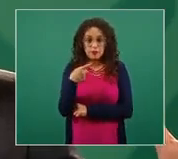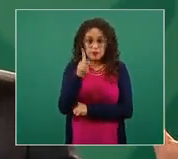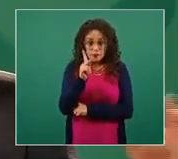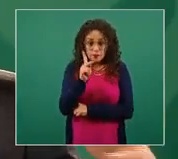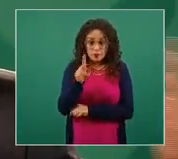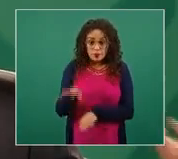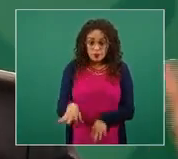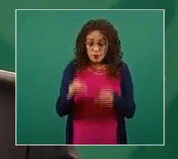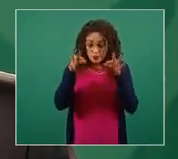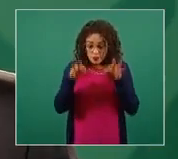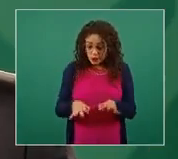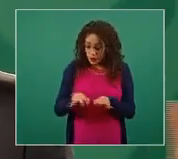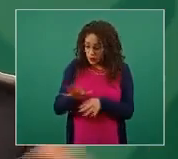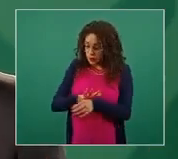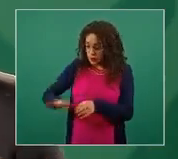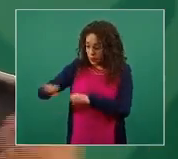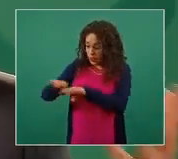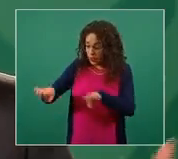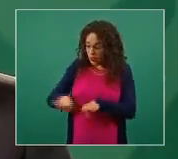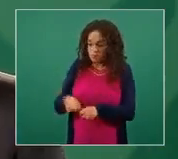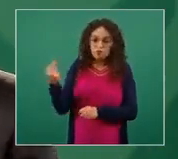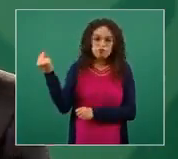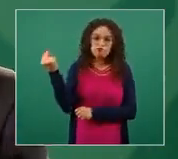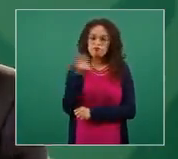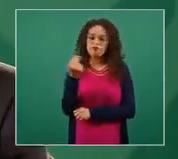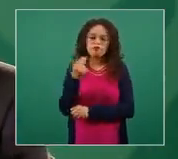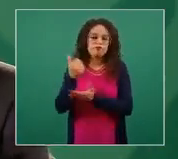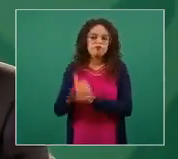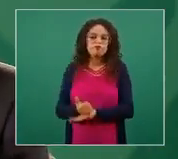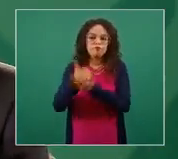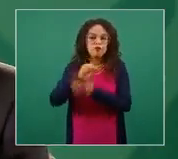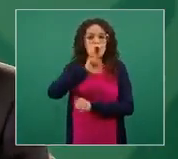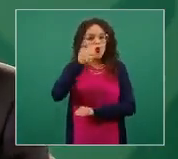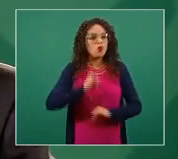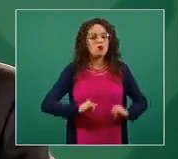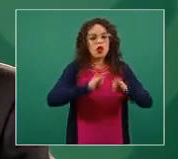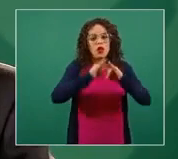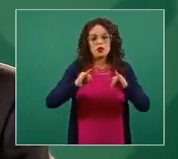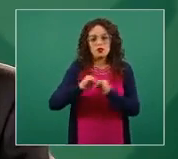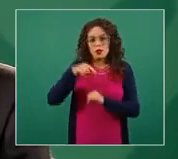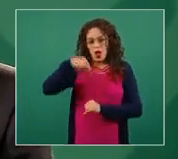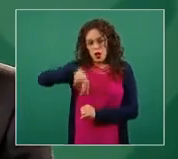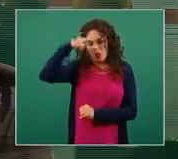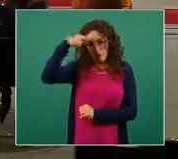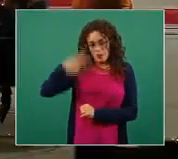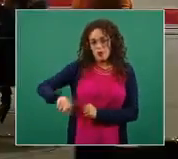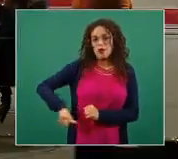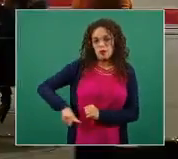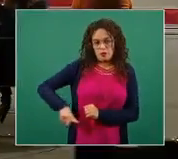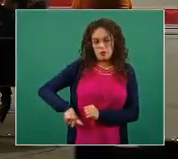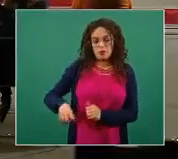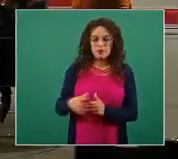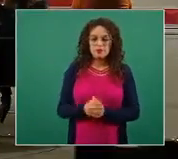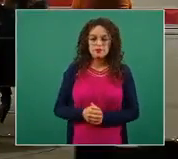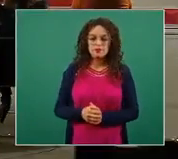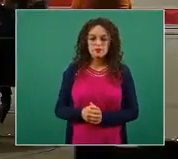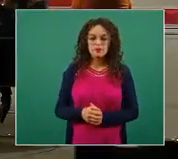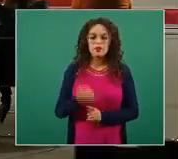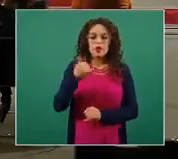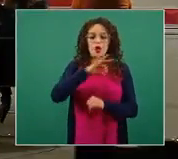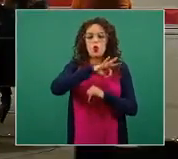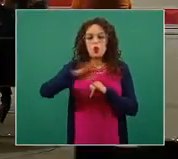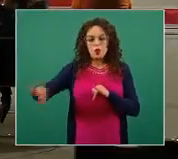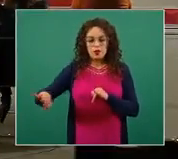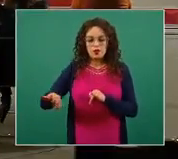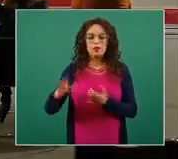operativo requiere la colaboración de otras instituciones del Gobierno de México. Finalmente, respecto a la duda de